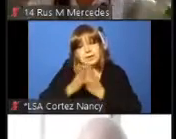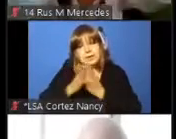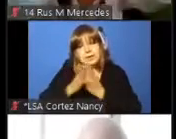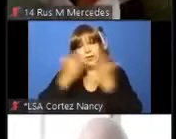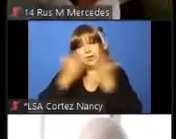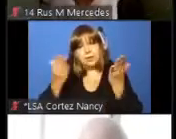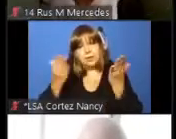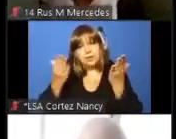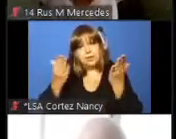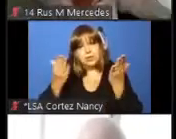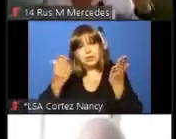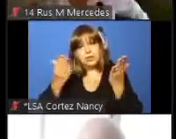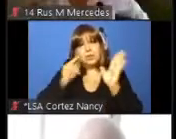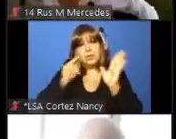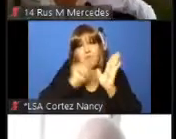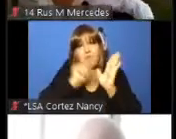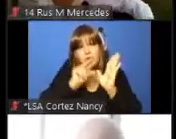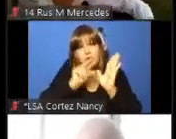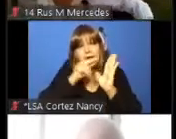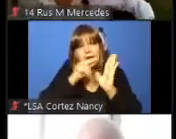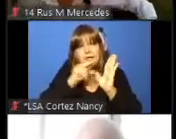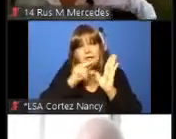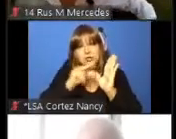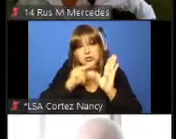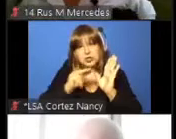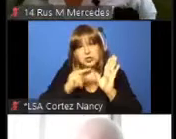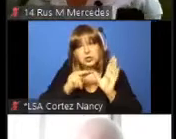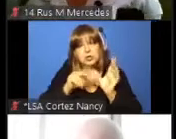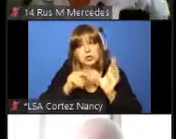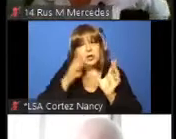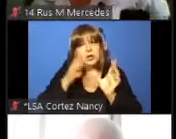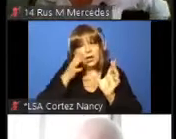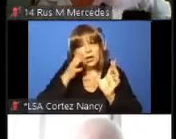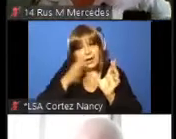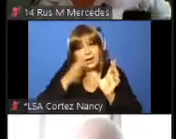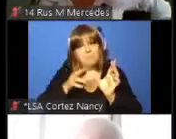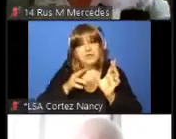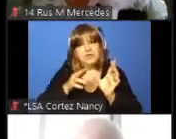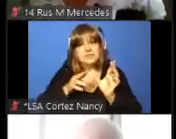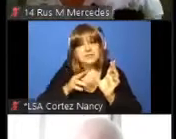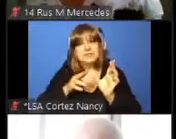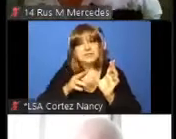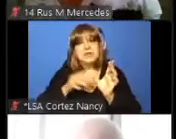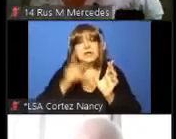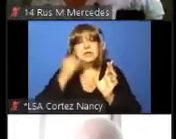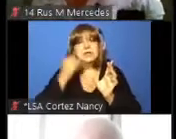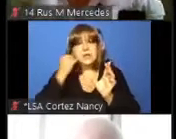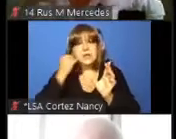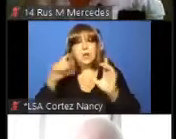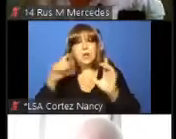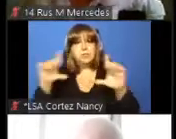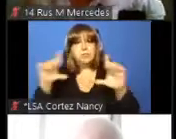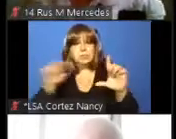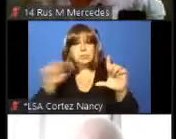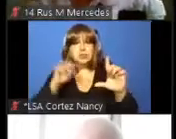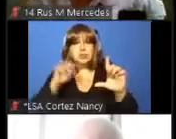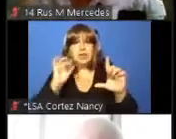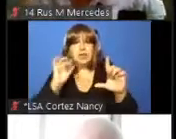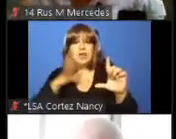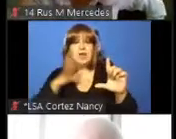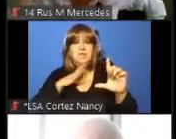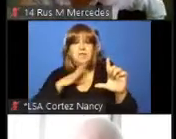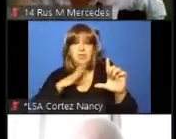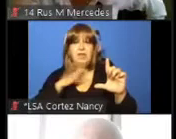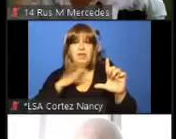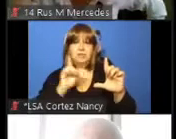bárbaras mientras se atravesó esa situación traumática sí hemos visto notas que están todavía incluso publicadas